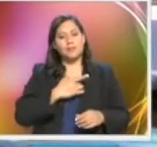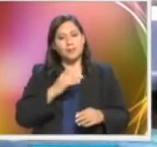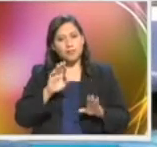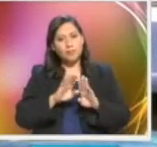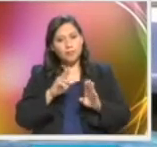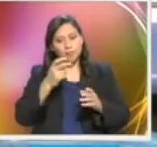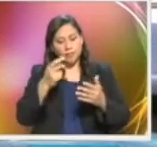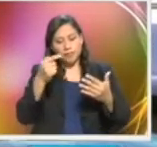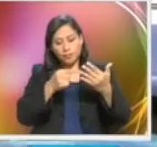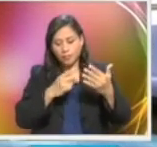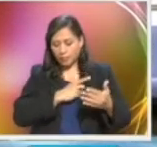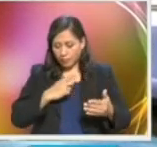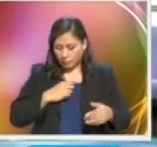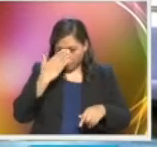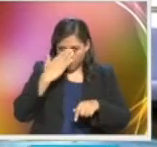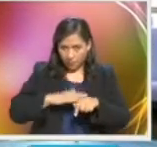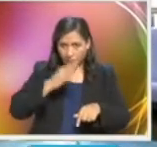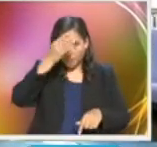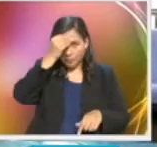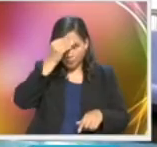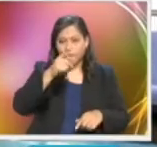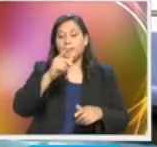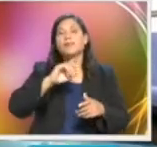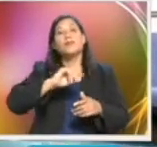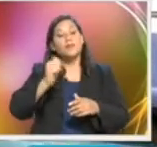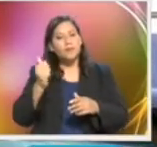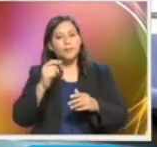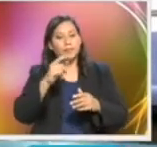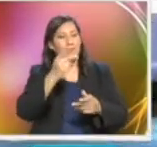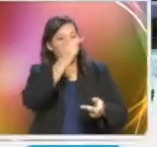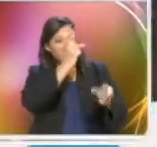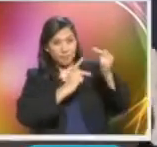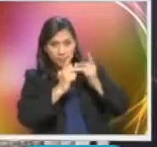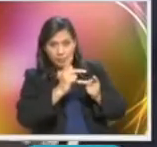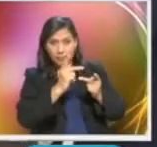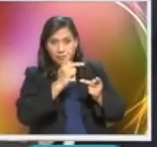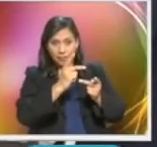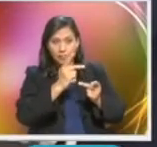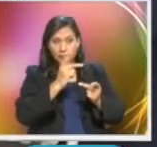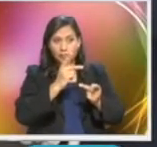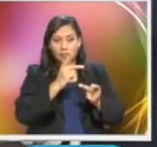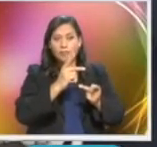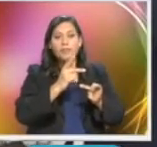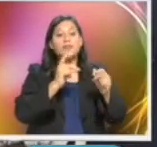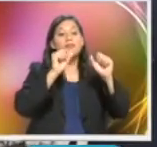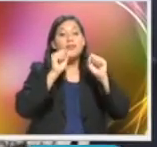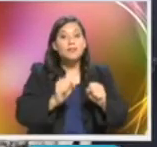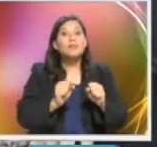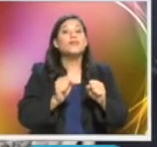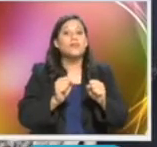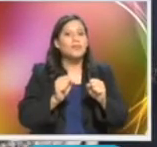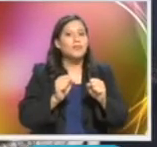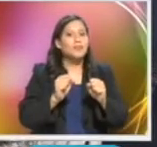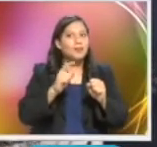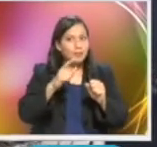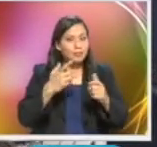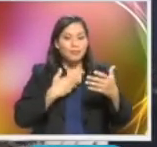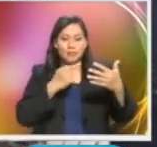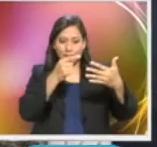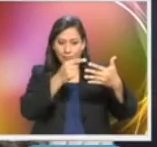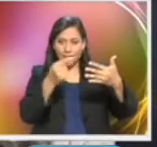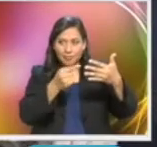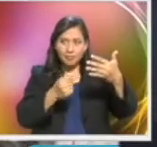también tienes que saber. Ahora, también cuando pides un crédito tienes que fijarte en los seguros que hay. Sí. Hay varios